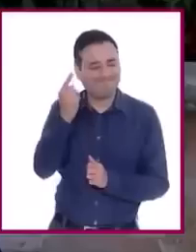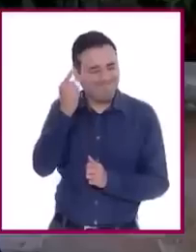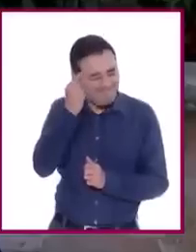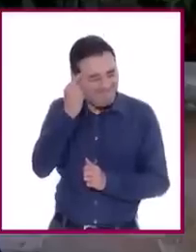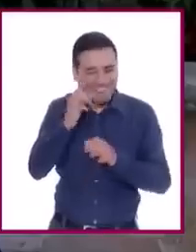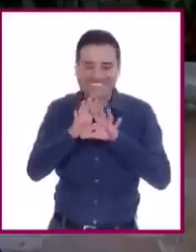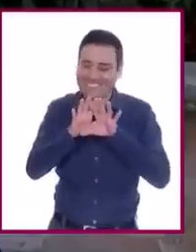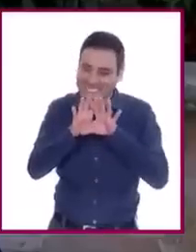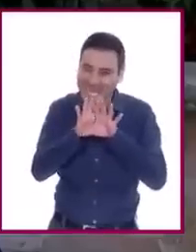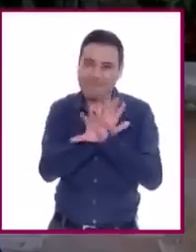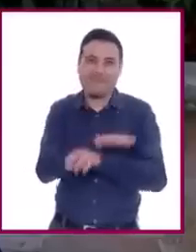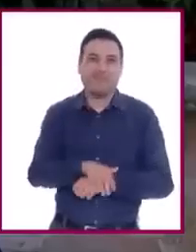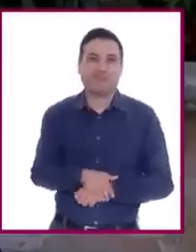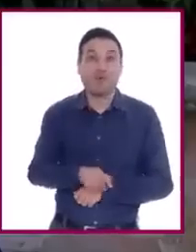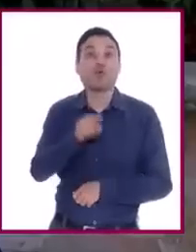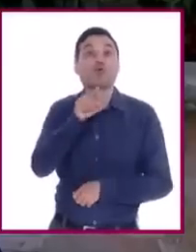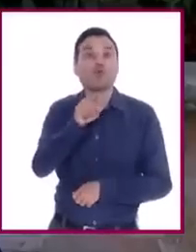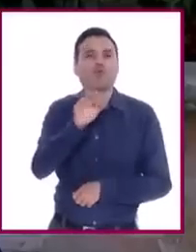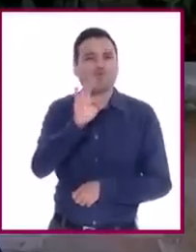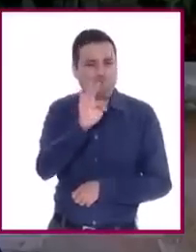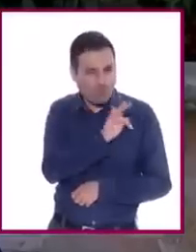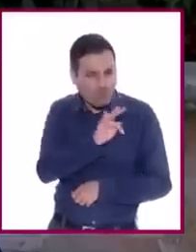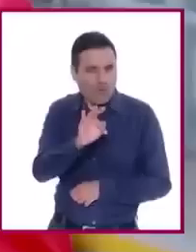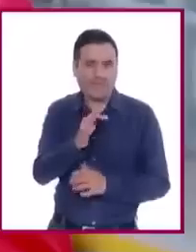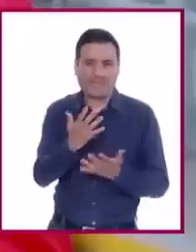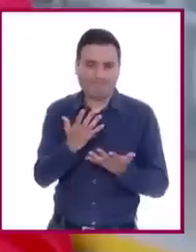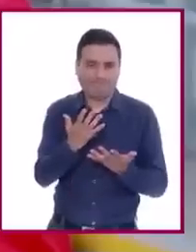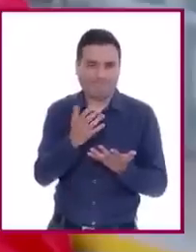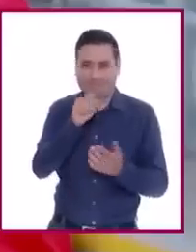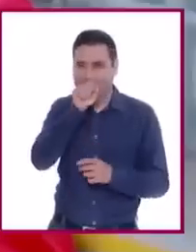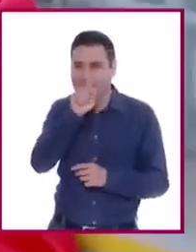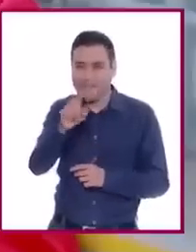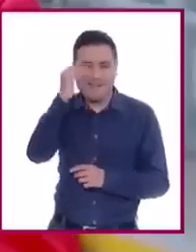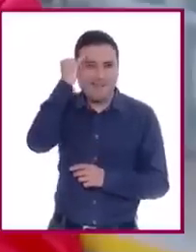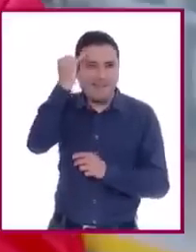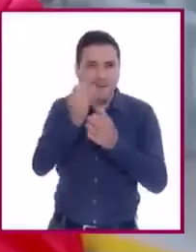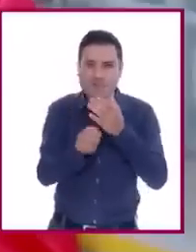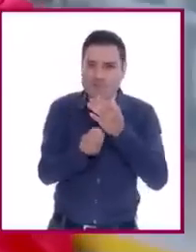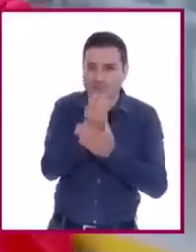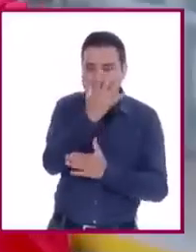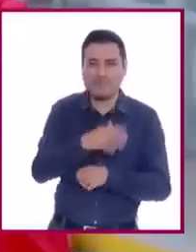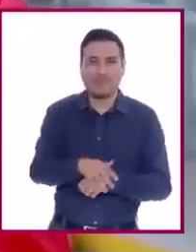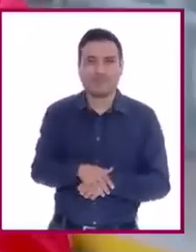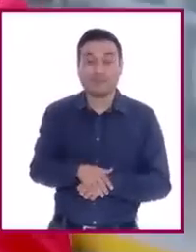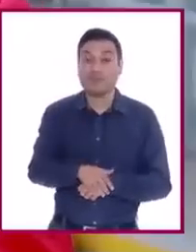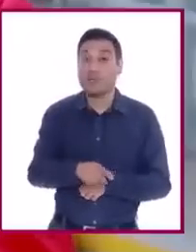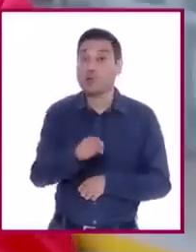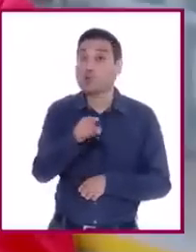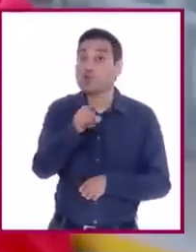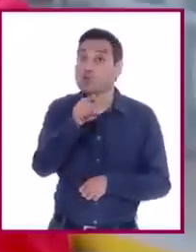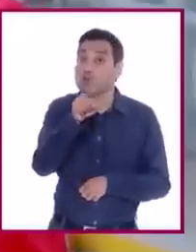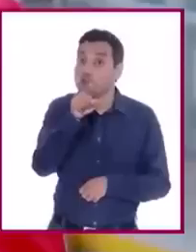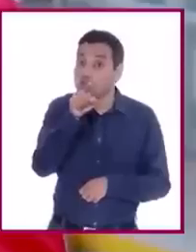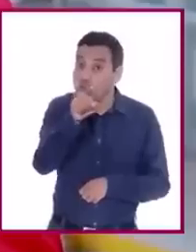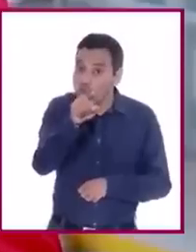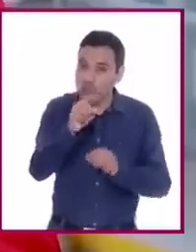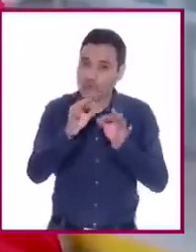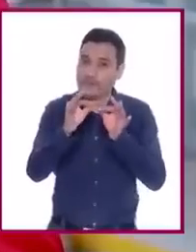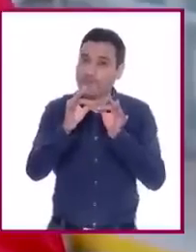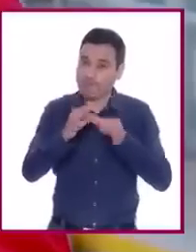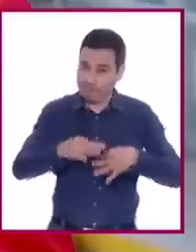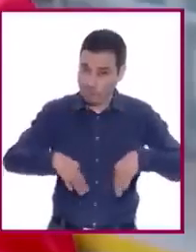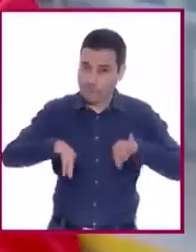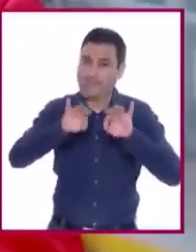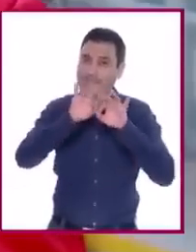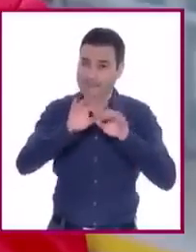a que se atrevan a crear a participar y asumirse como parte importante de esta nueva